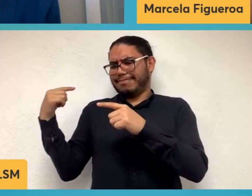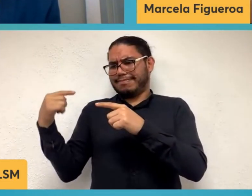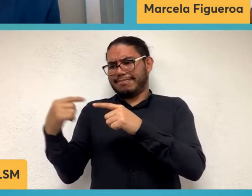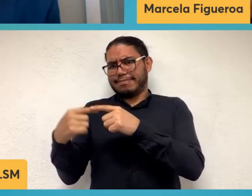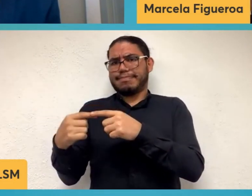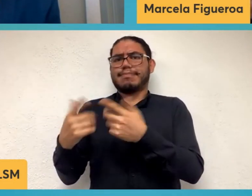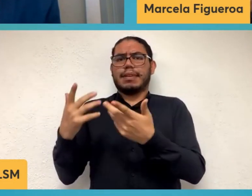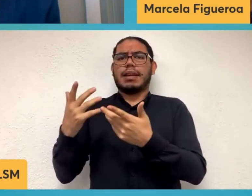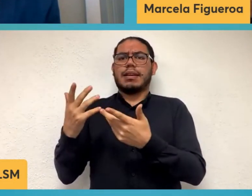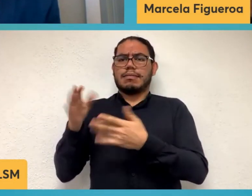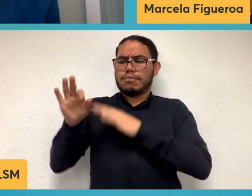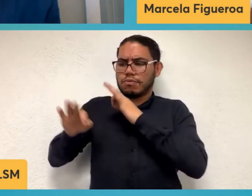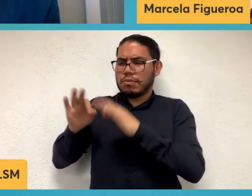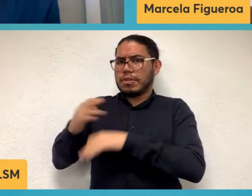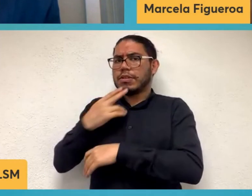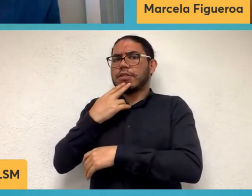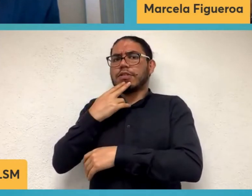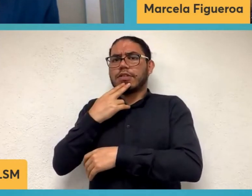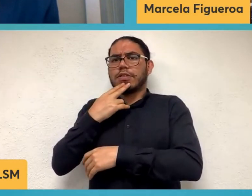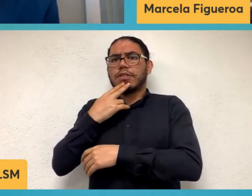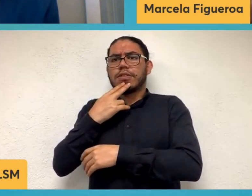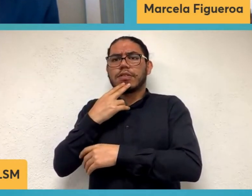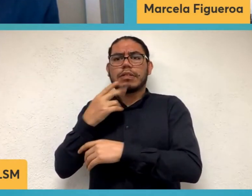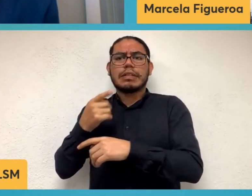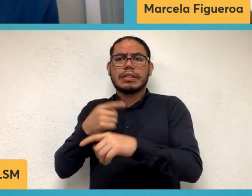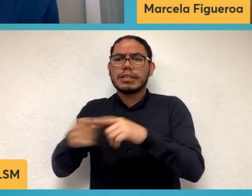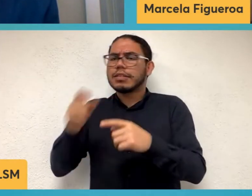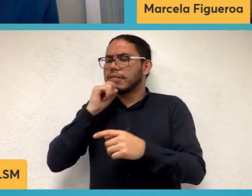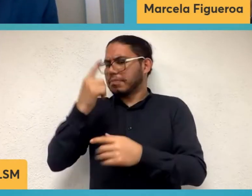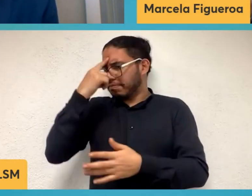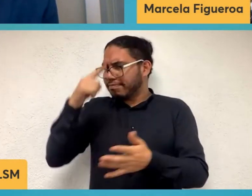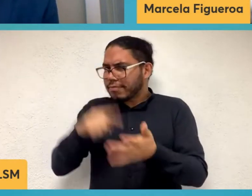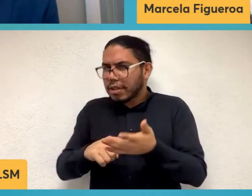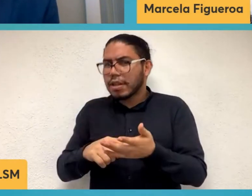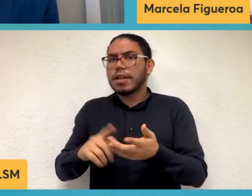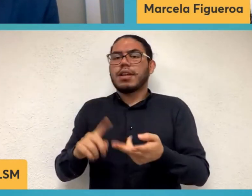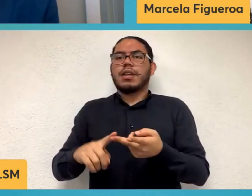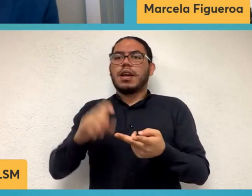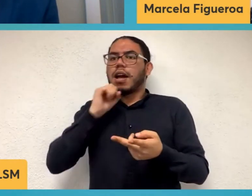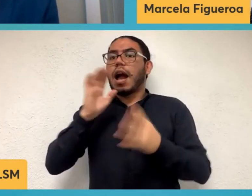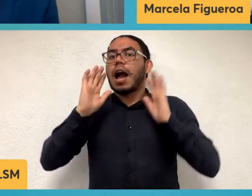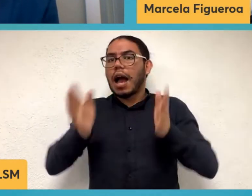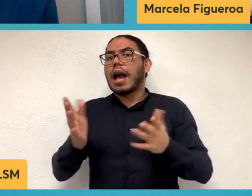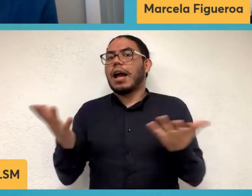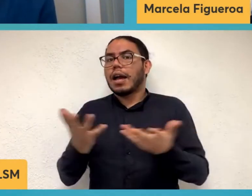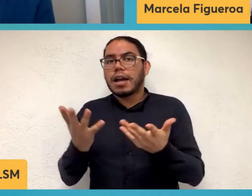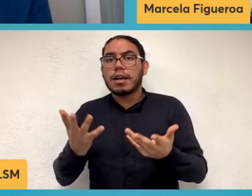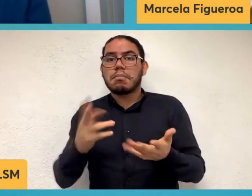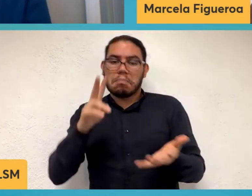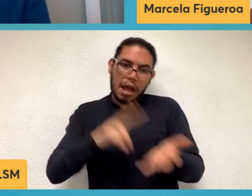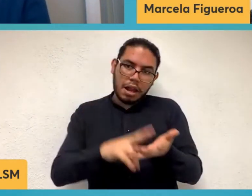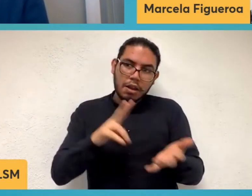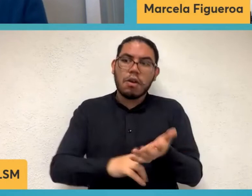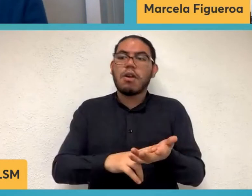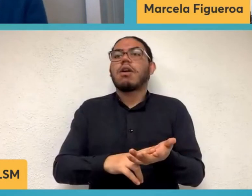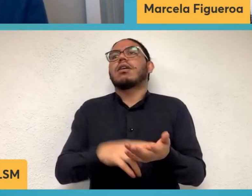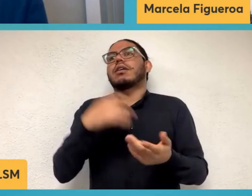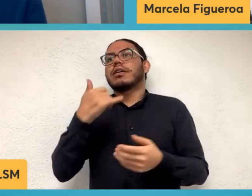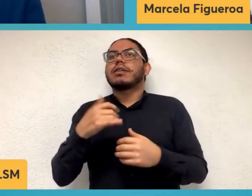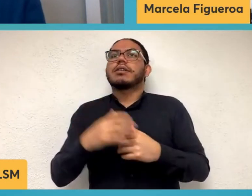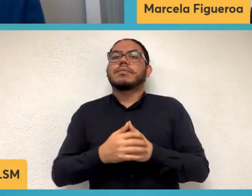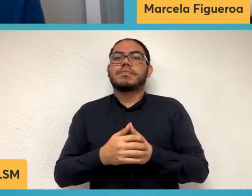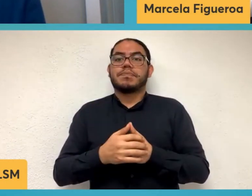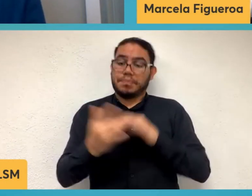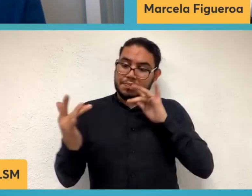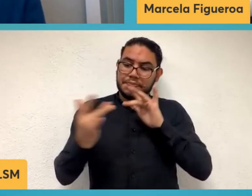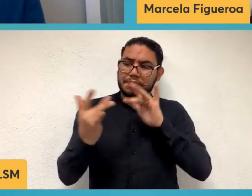relación donde hay cierta reputación, credibilidad, donde ya generamos valor y que esta red de